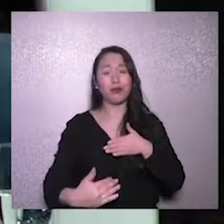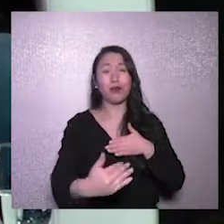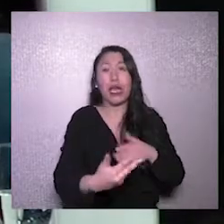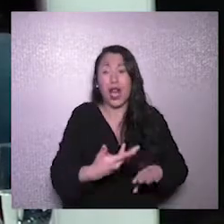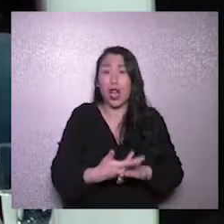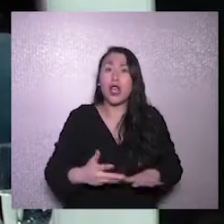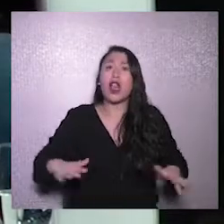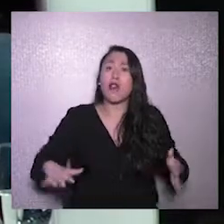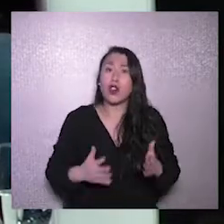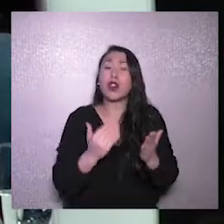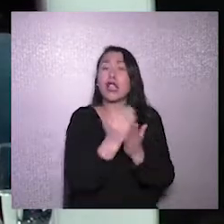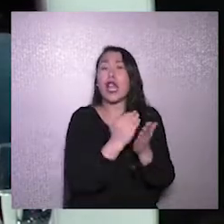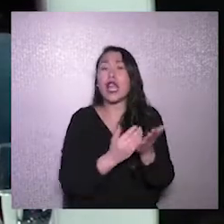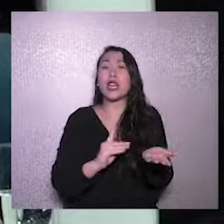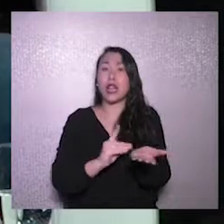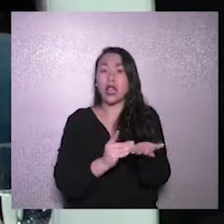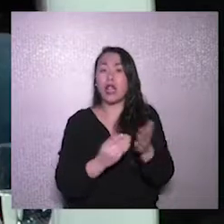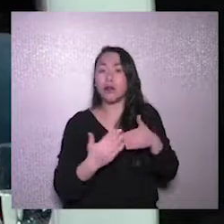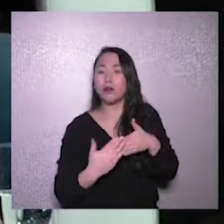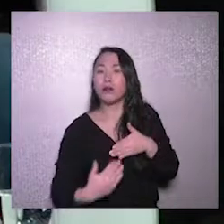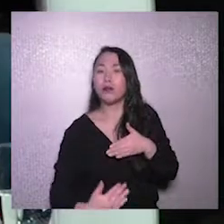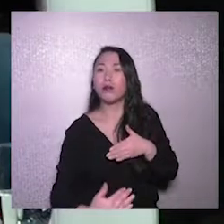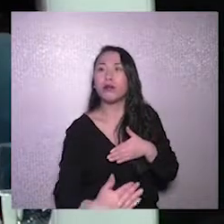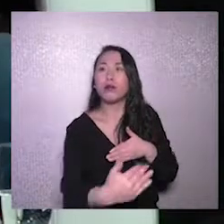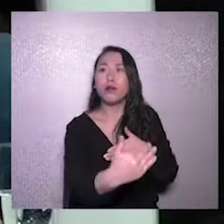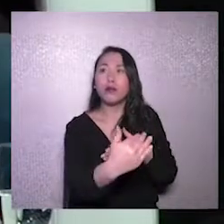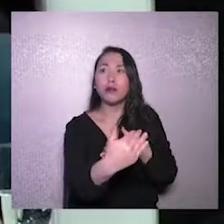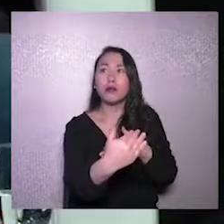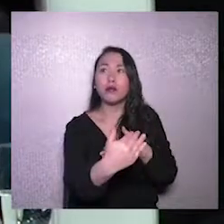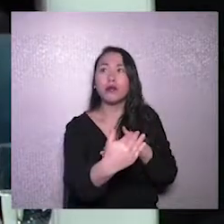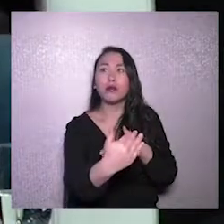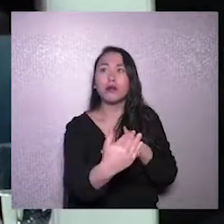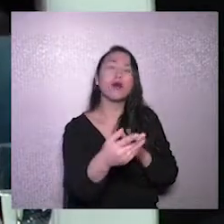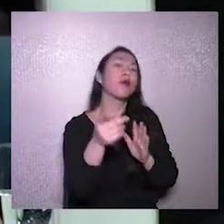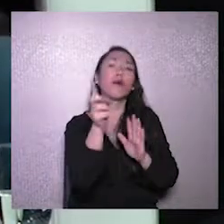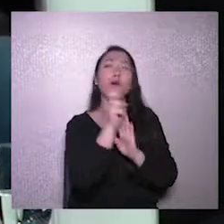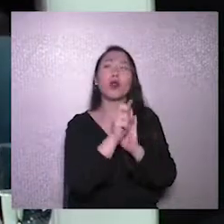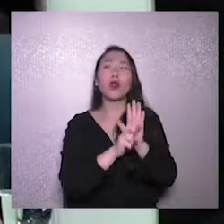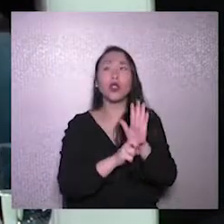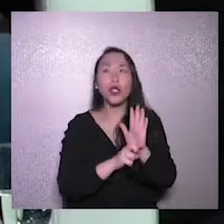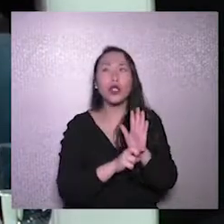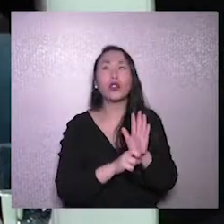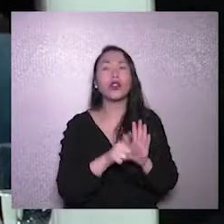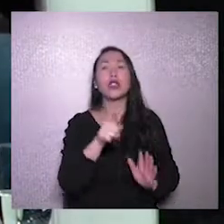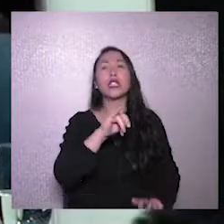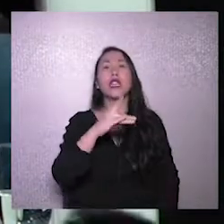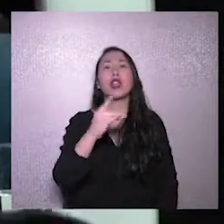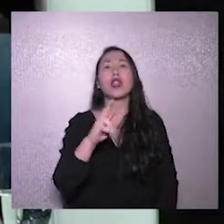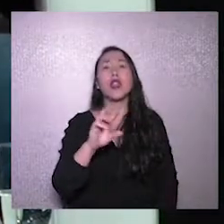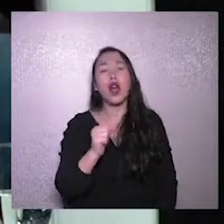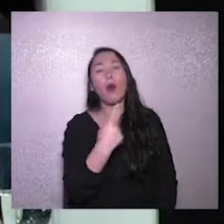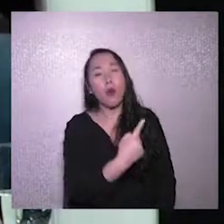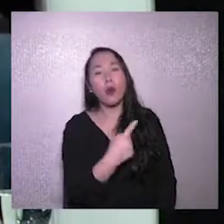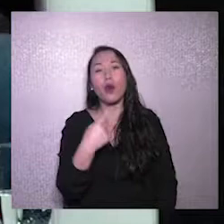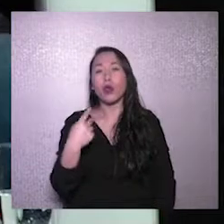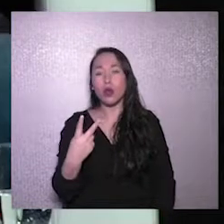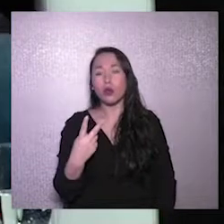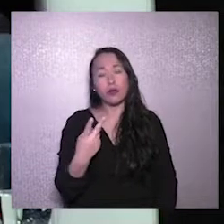desde la agenda digital hacia adelante, la consecución de los proyectos SIDRA 1, SIDRA 2,